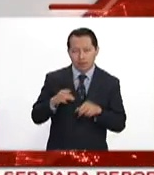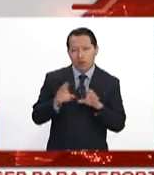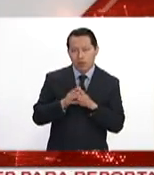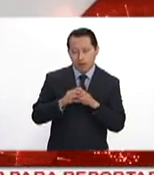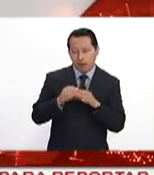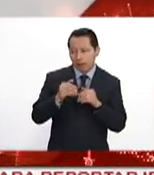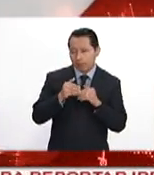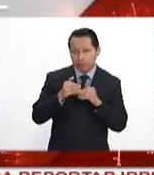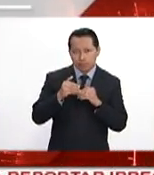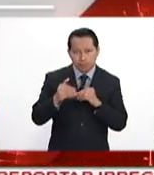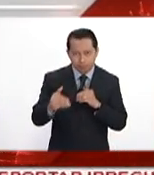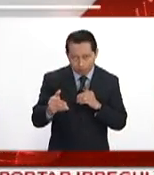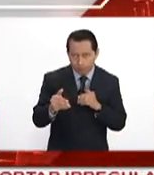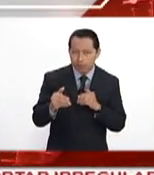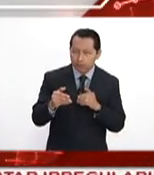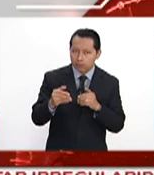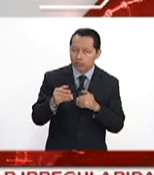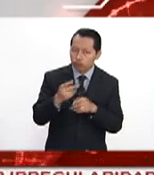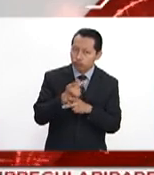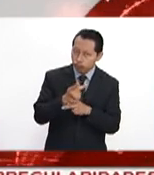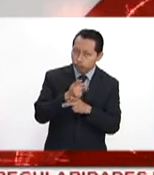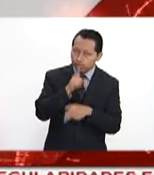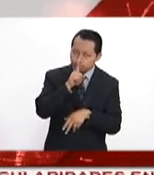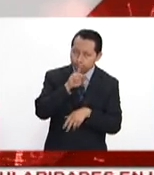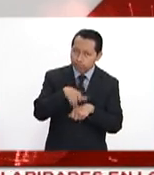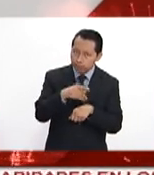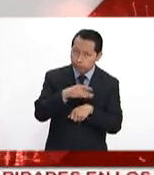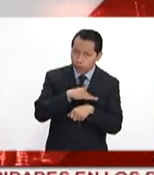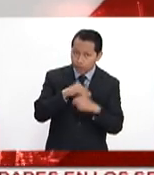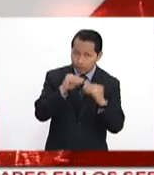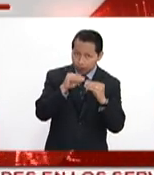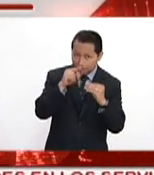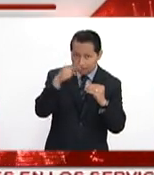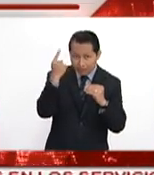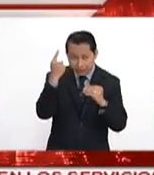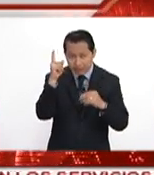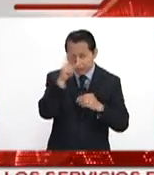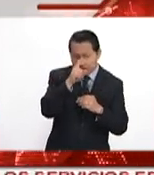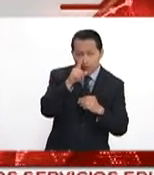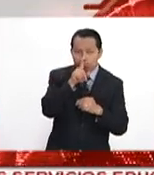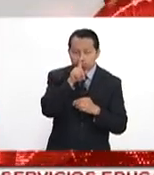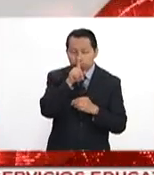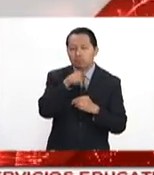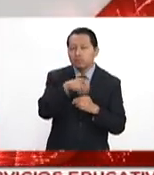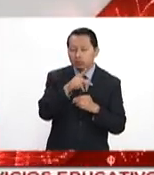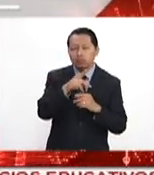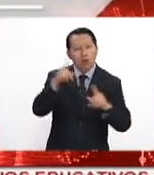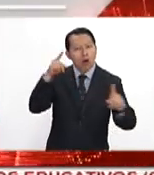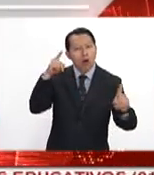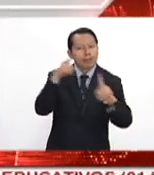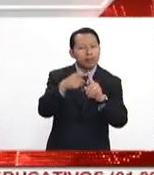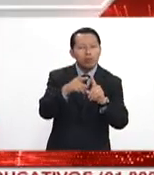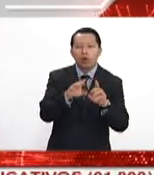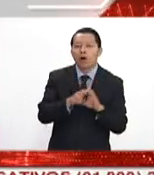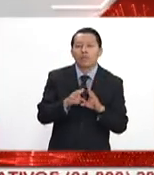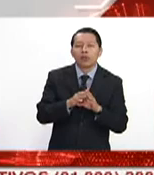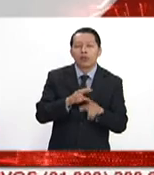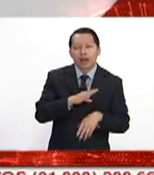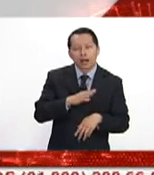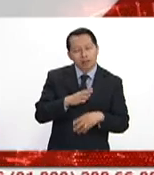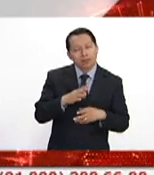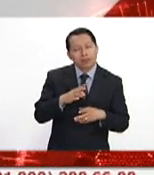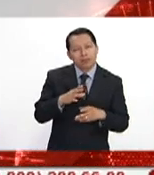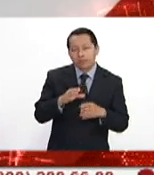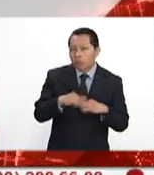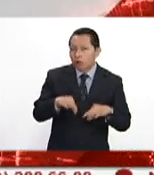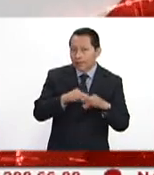corto plazo a cómo la negociación o se facilita o se complica, pero finalmente el objetivo es que aquí hay mucho que